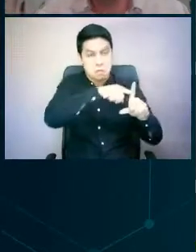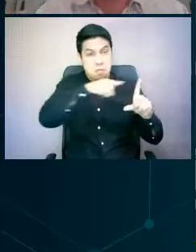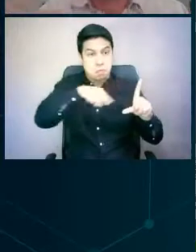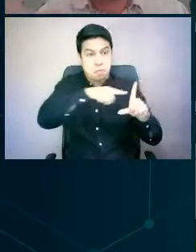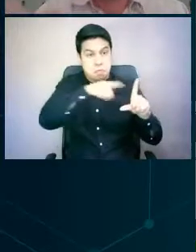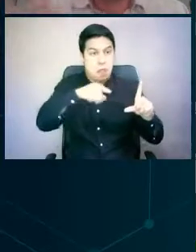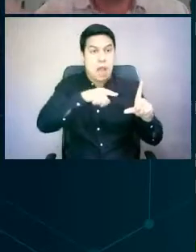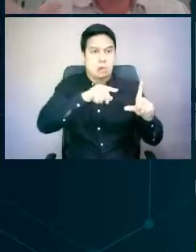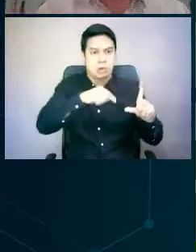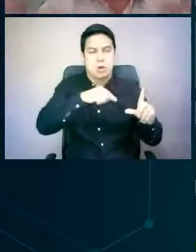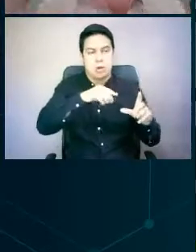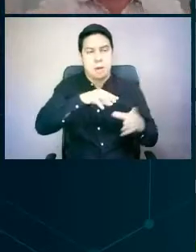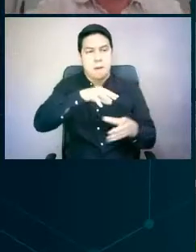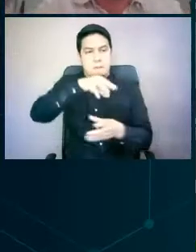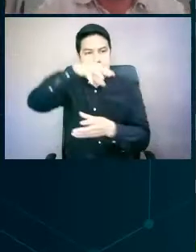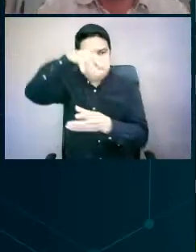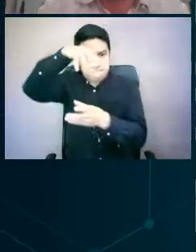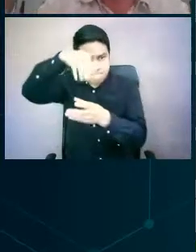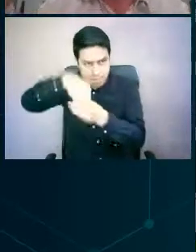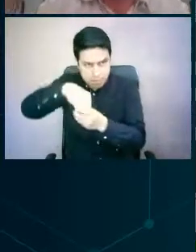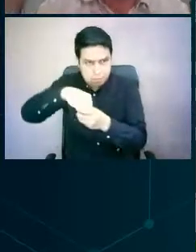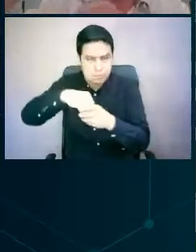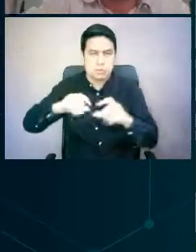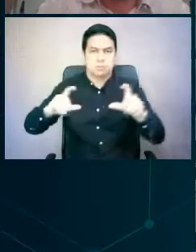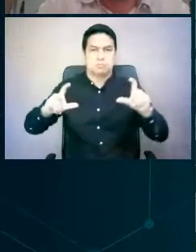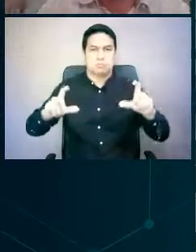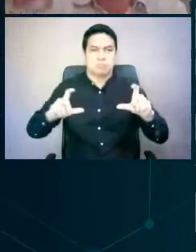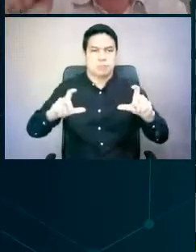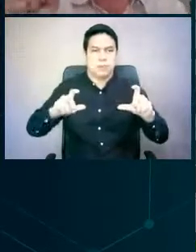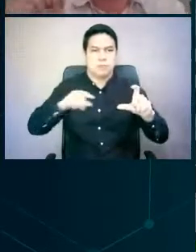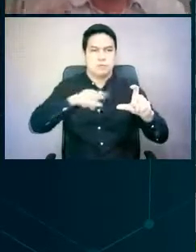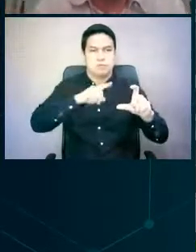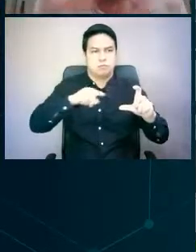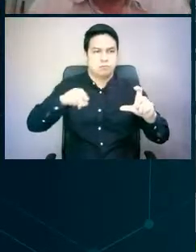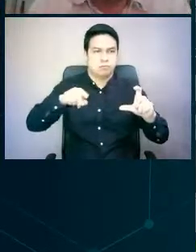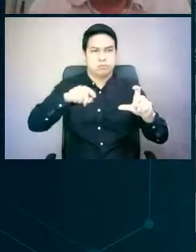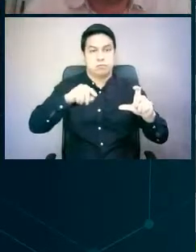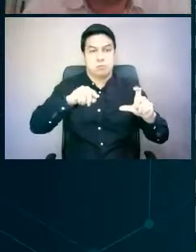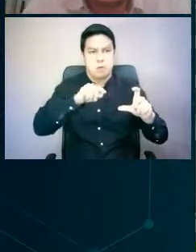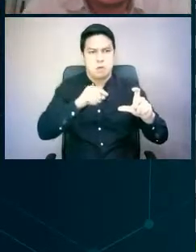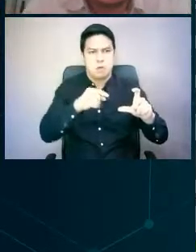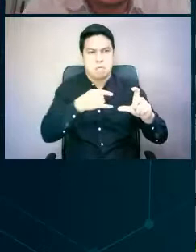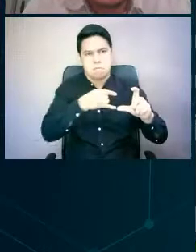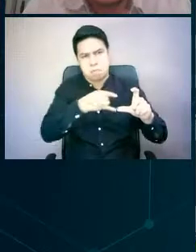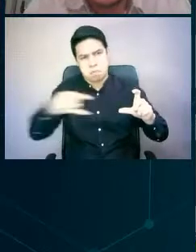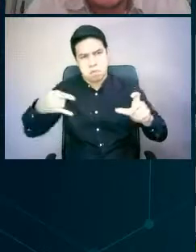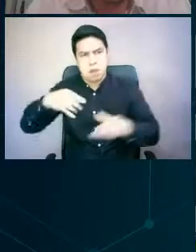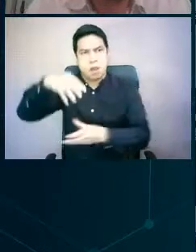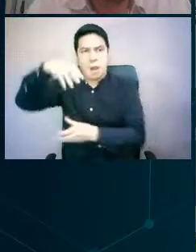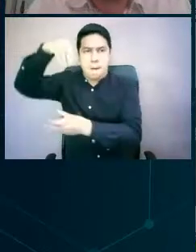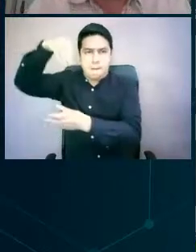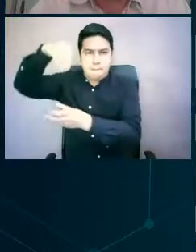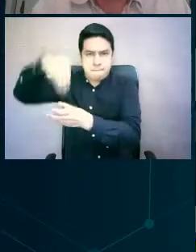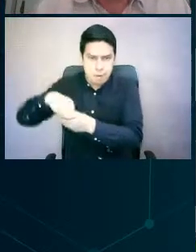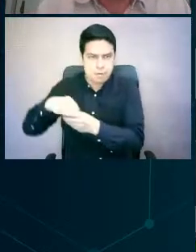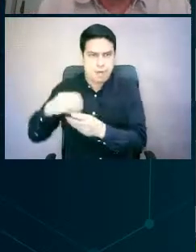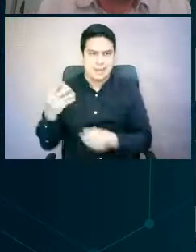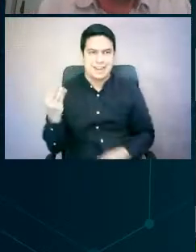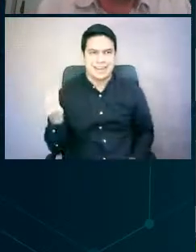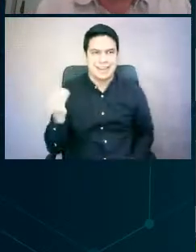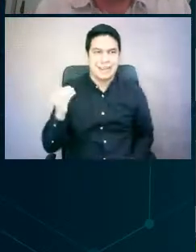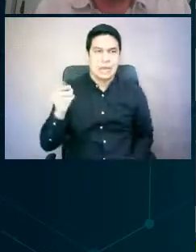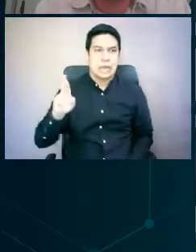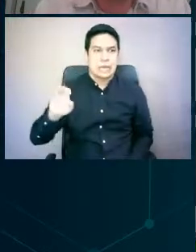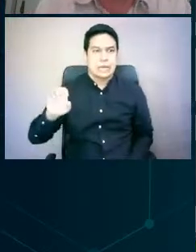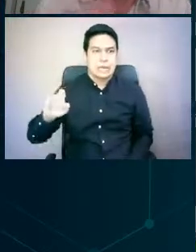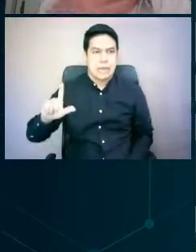inyecto sincronizadamente a los dos relés que se encuentran en la subestación. ¿Esto qué me permite? Simular fallas reales y